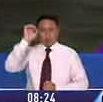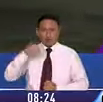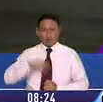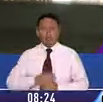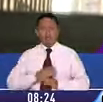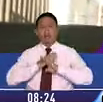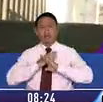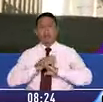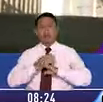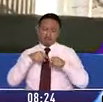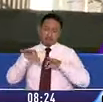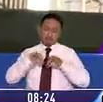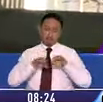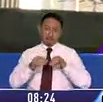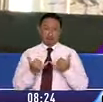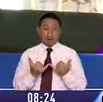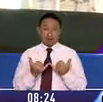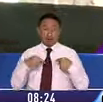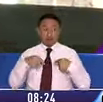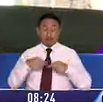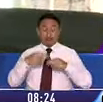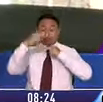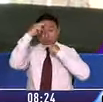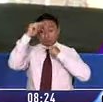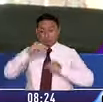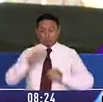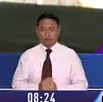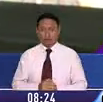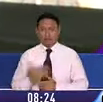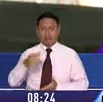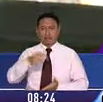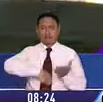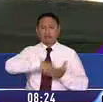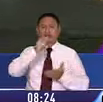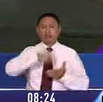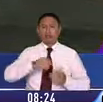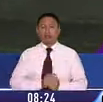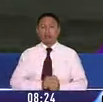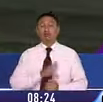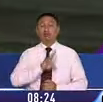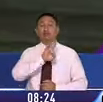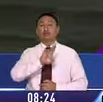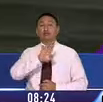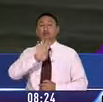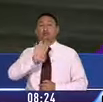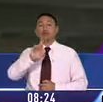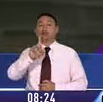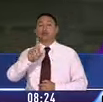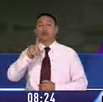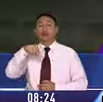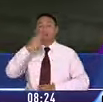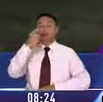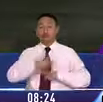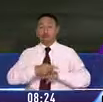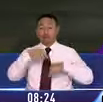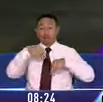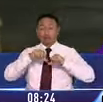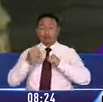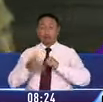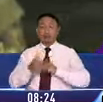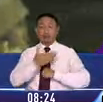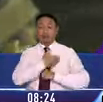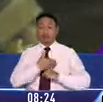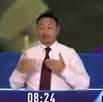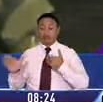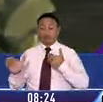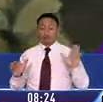el día de hoy amanecimos con la noticia de que pues ha firmado el decreto 741 aplicando la denominada muerte cruzada y ha resuelto